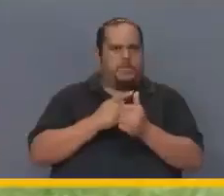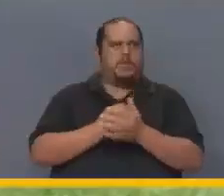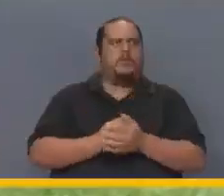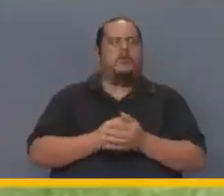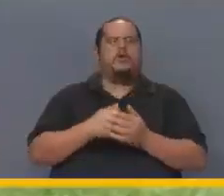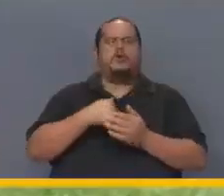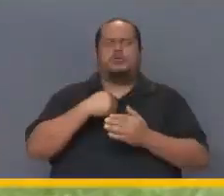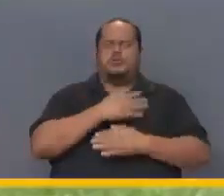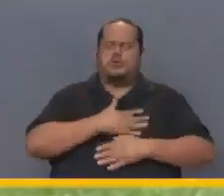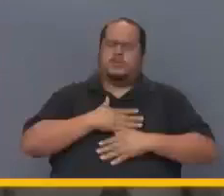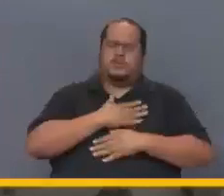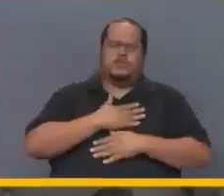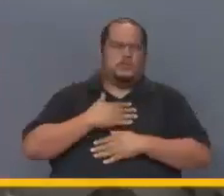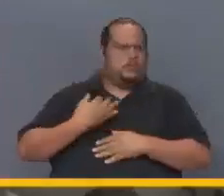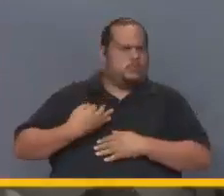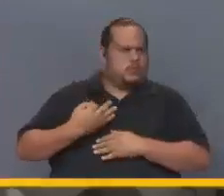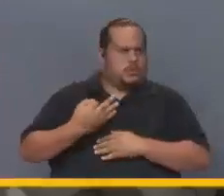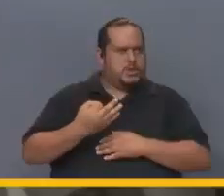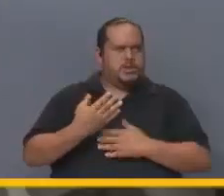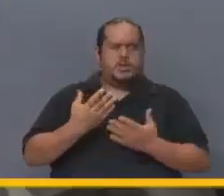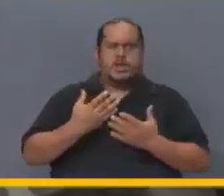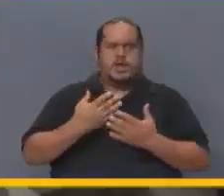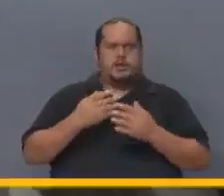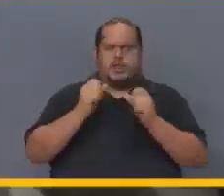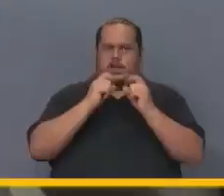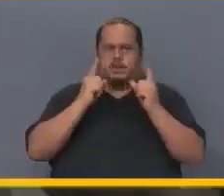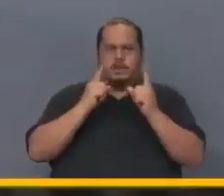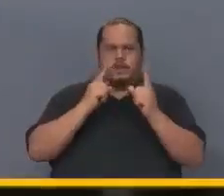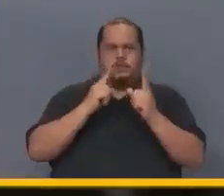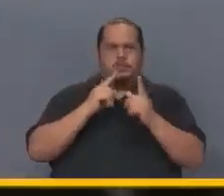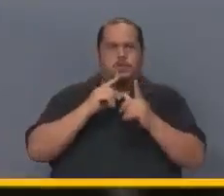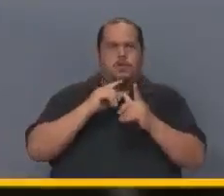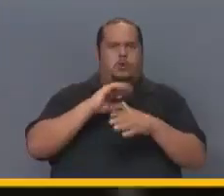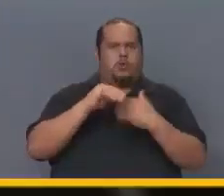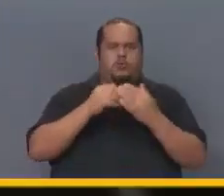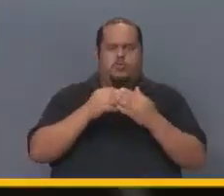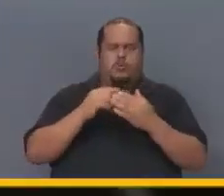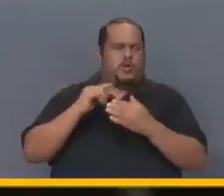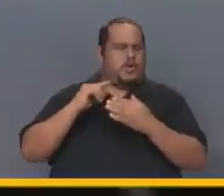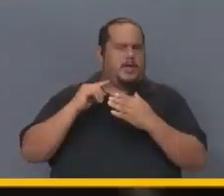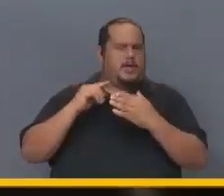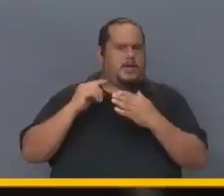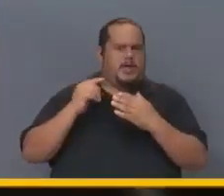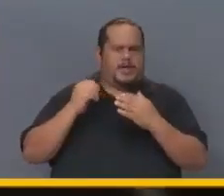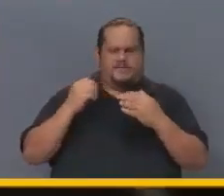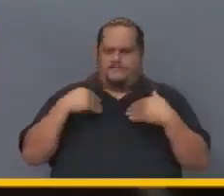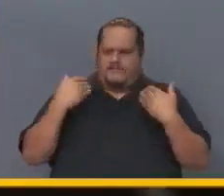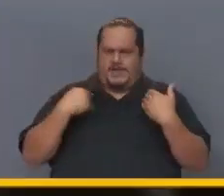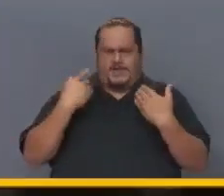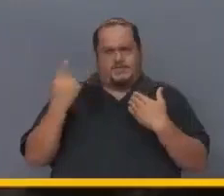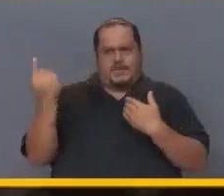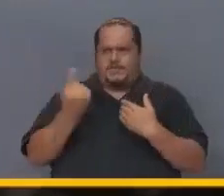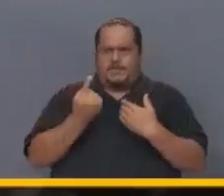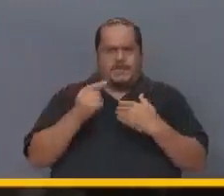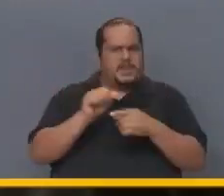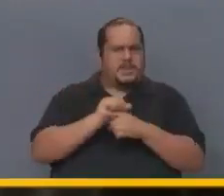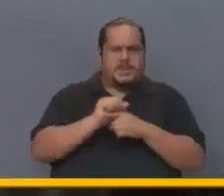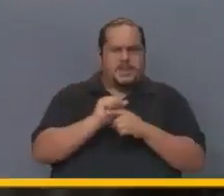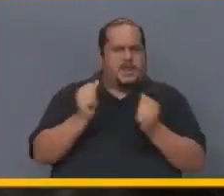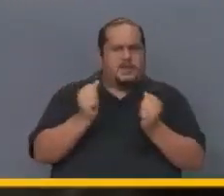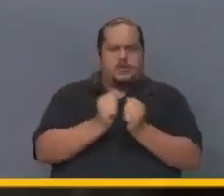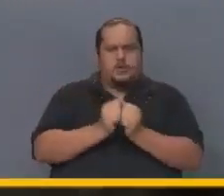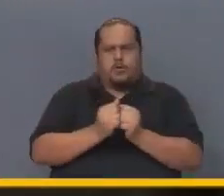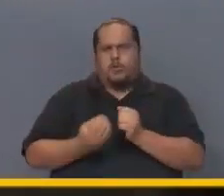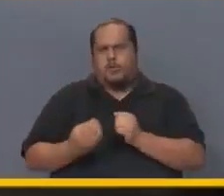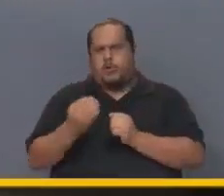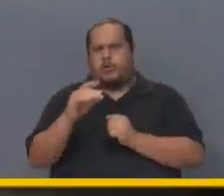del día a día, disfruto de levantarme cada mañana con todas las ganas del mundo, de venir a entrenar y entrenar a la par de chicos de 17, 18 años y que veo